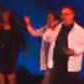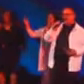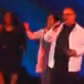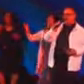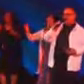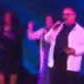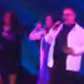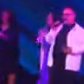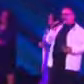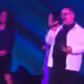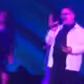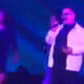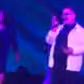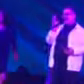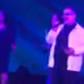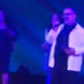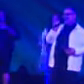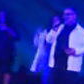adoración.